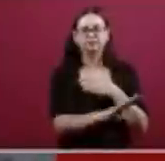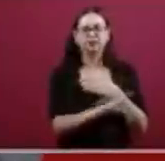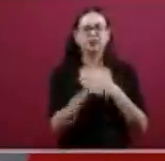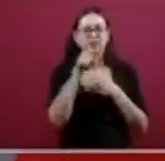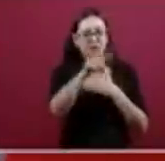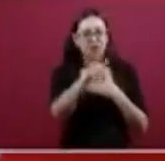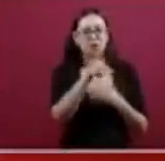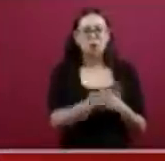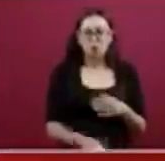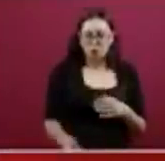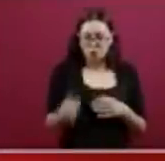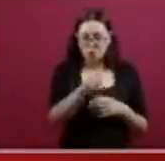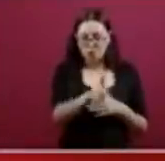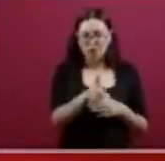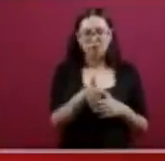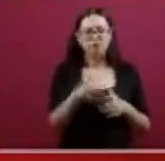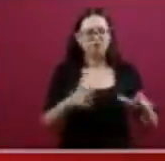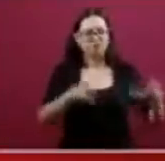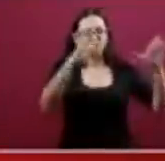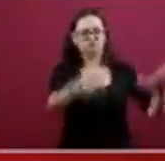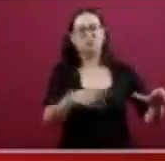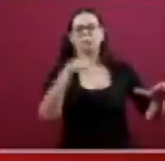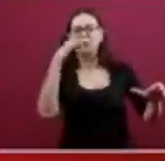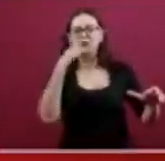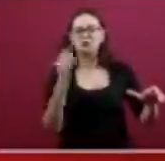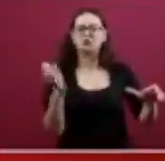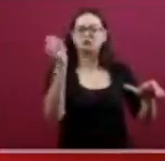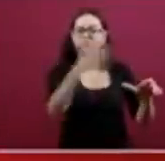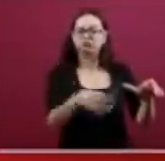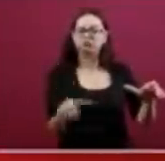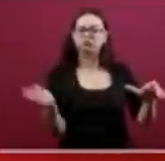recipientes para recoger la basura.